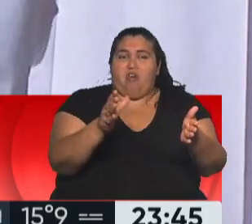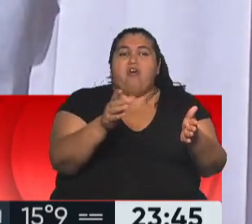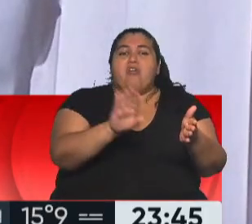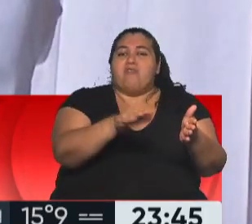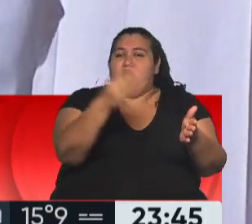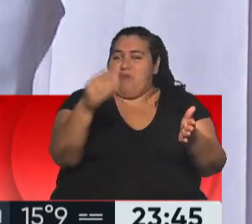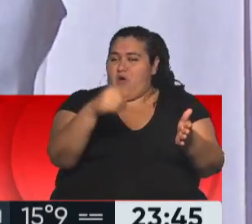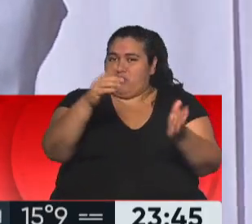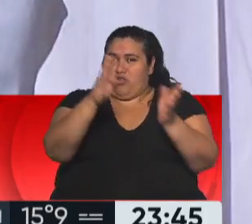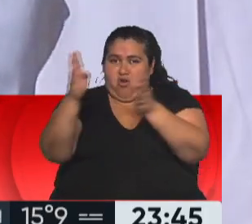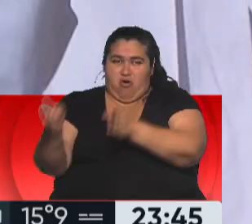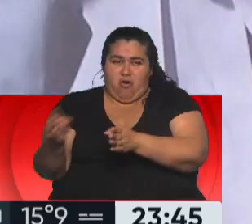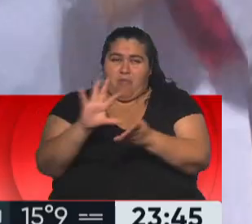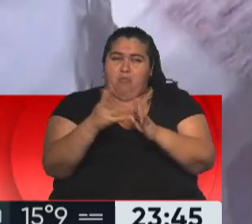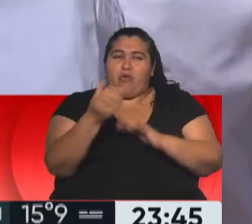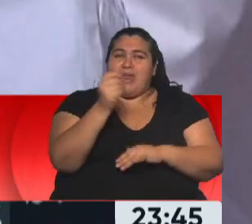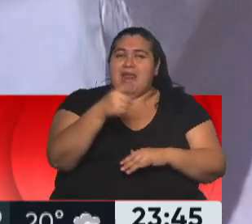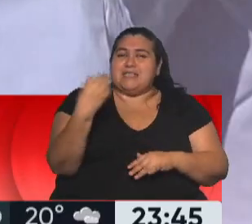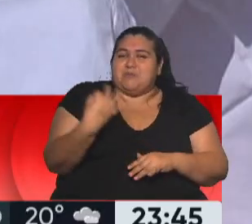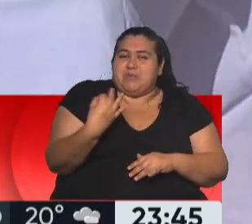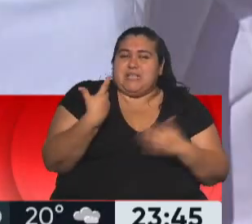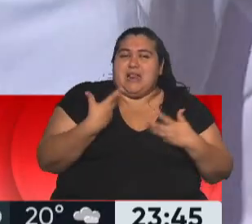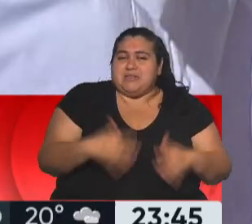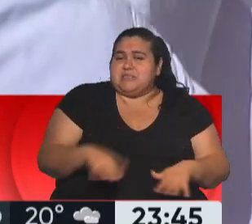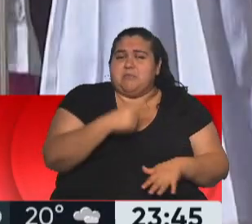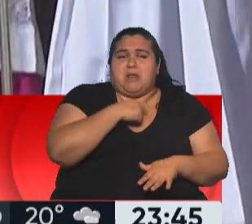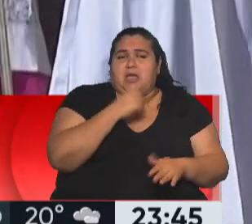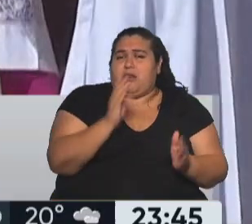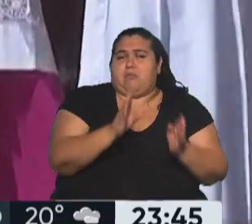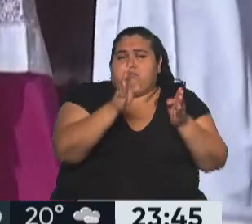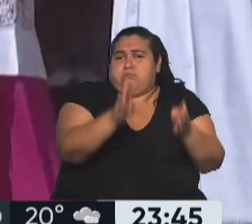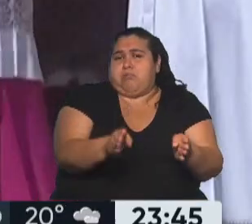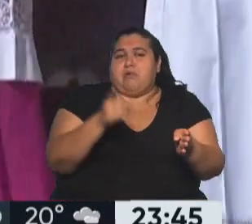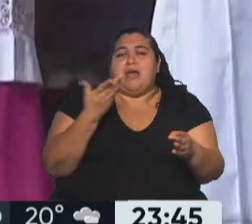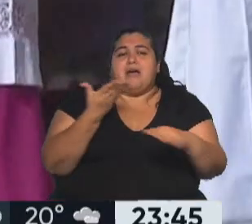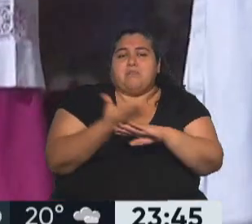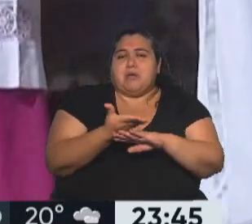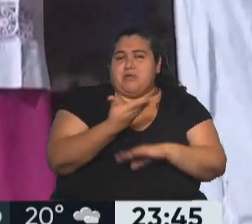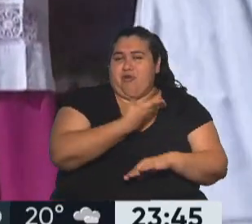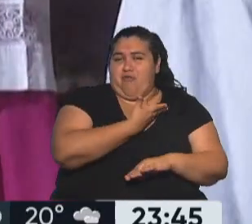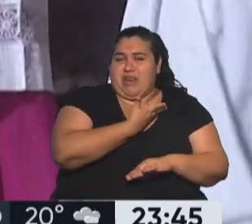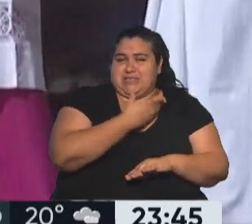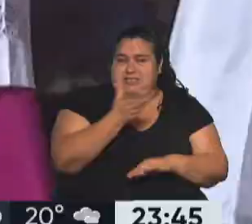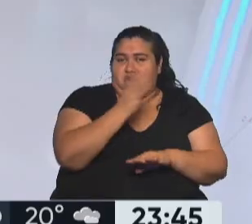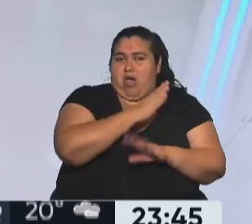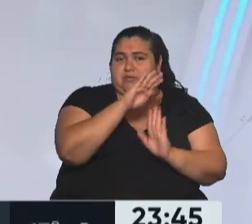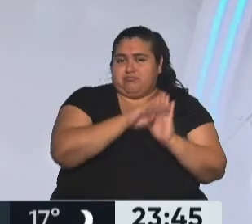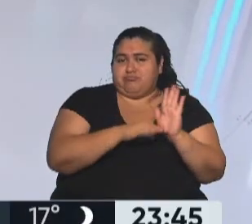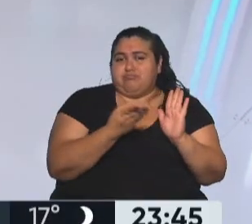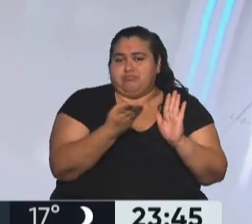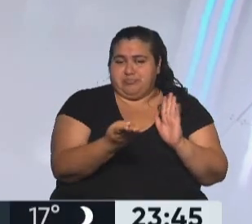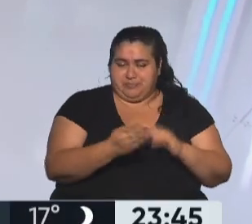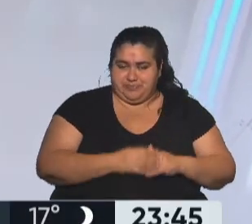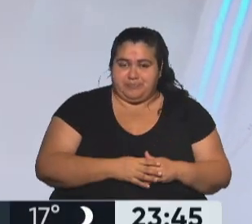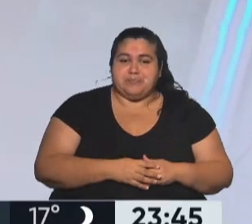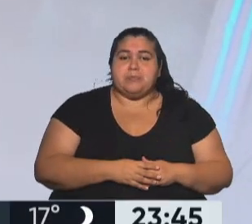báculo papal, una modalidad mucho más simple, pedida por el propio Jorge Bergoglio. Bueno,